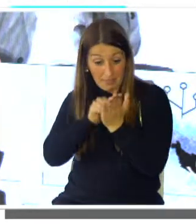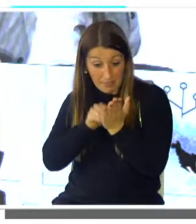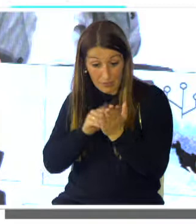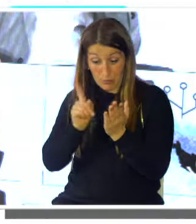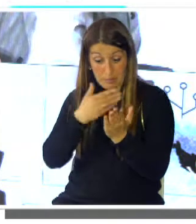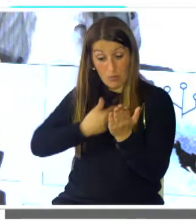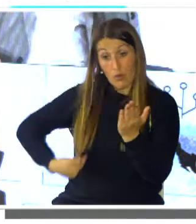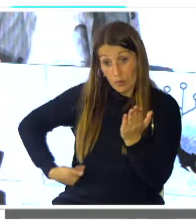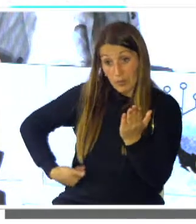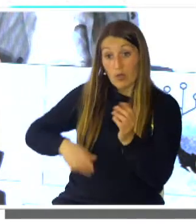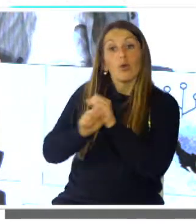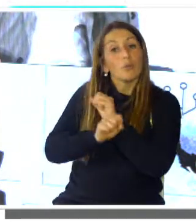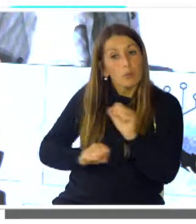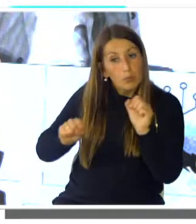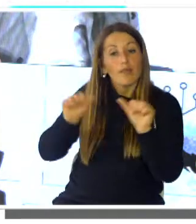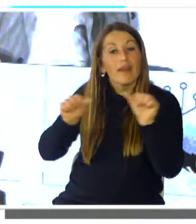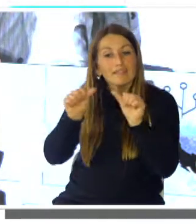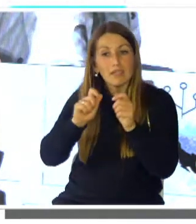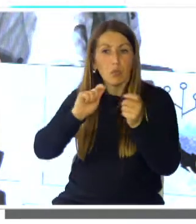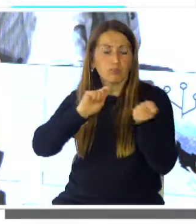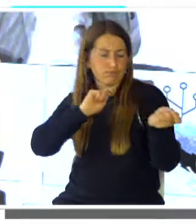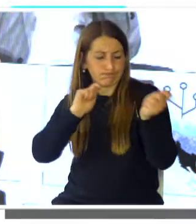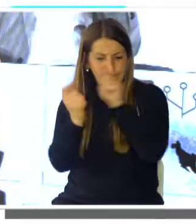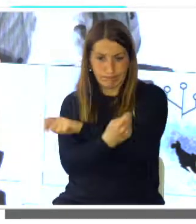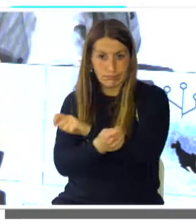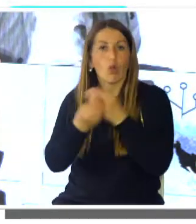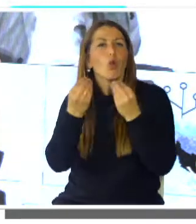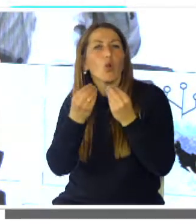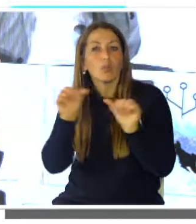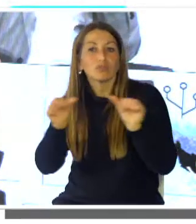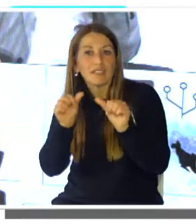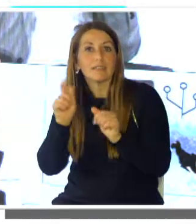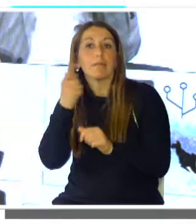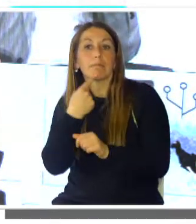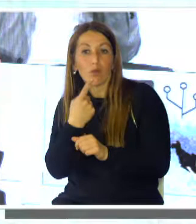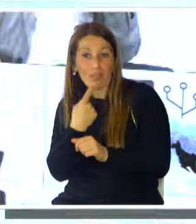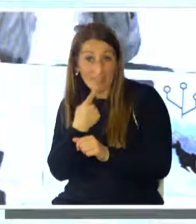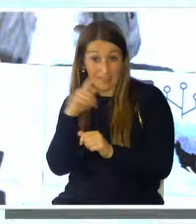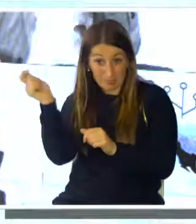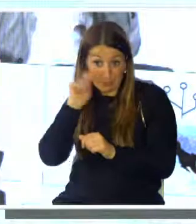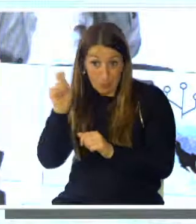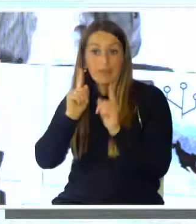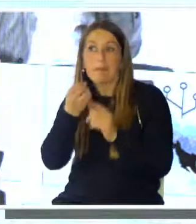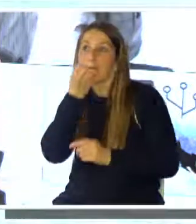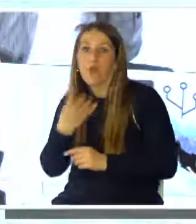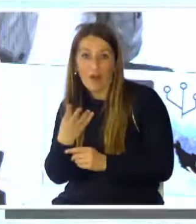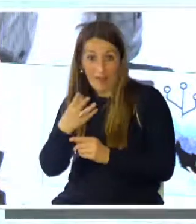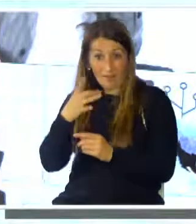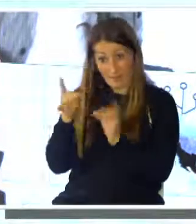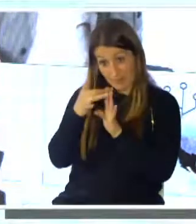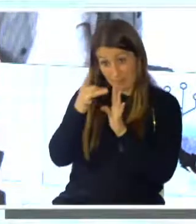de gobierno pueden hacer un cambio radical en cómo manejamos políticas públicas y cómo le mejoramos la calidad de vida al vecino